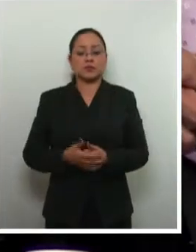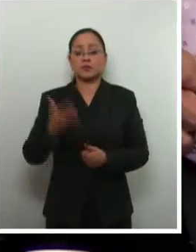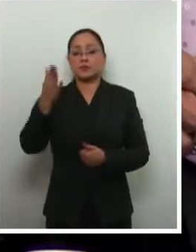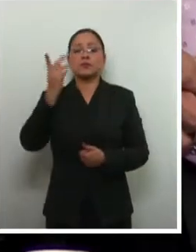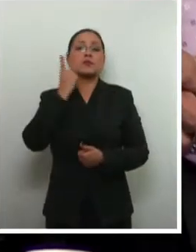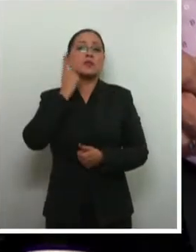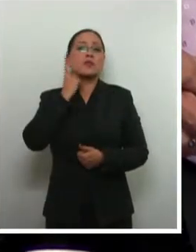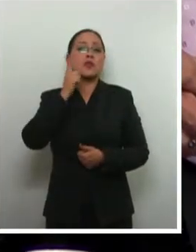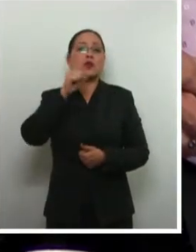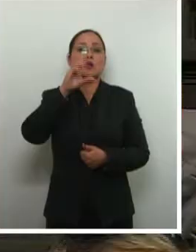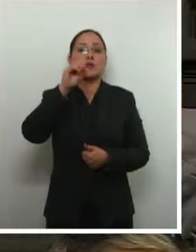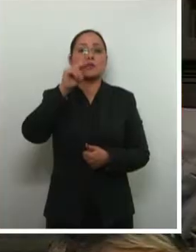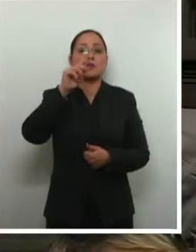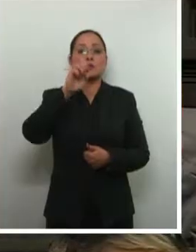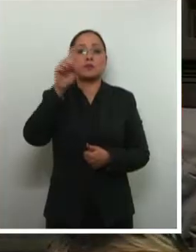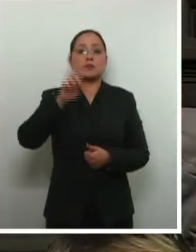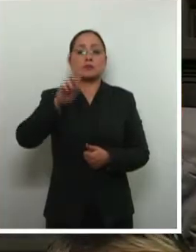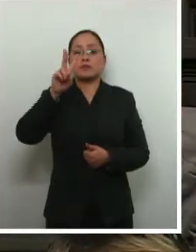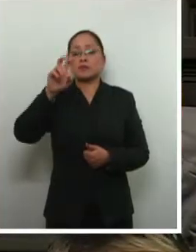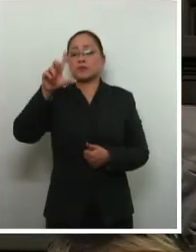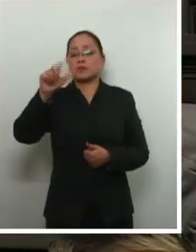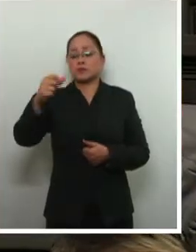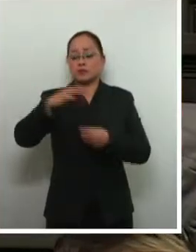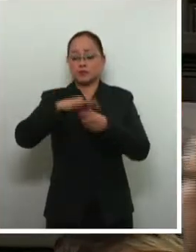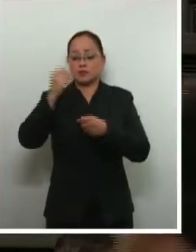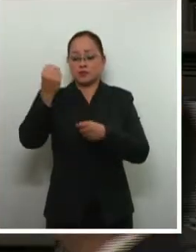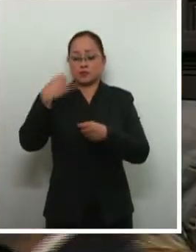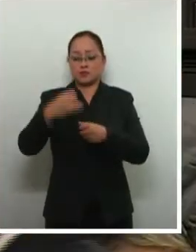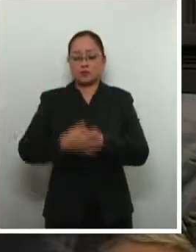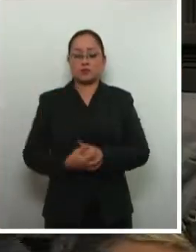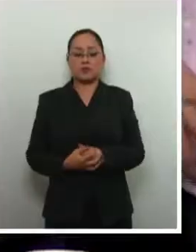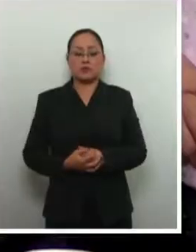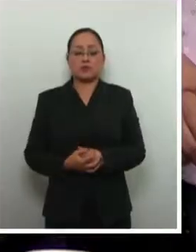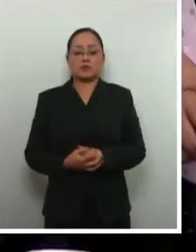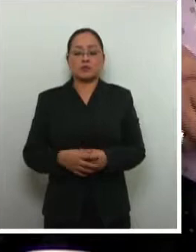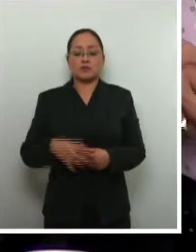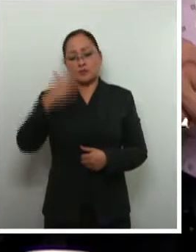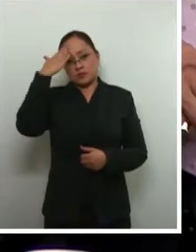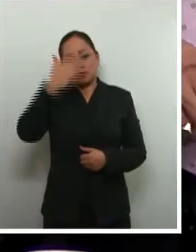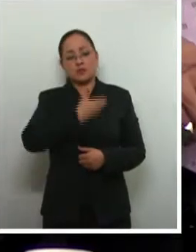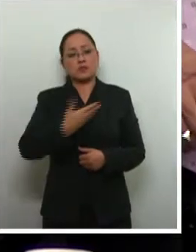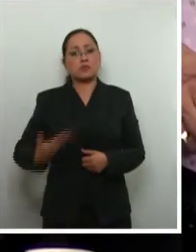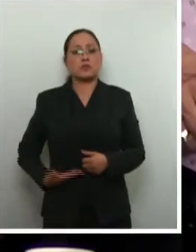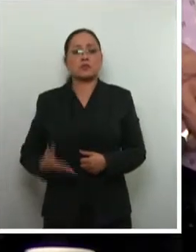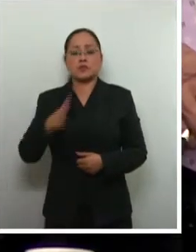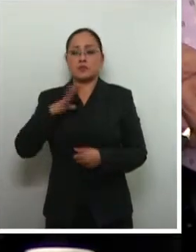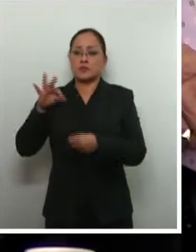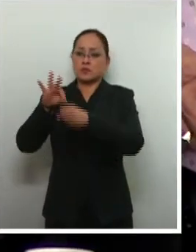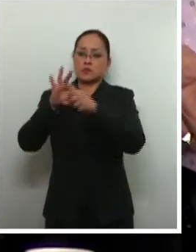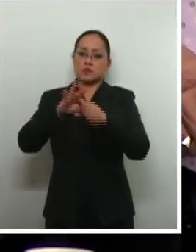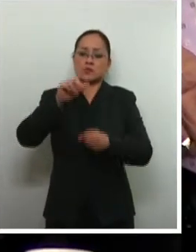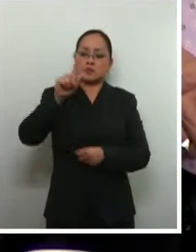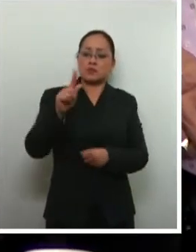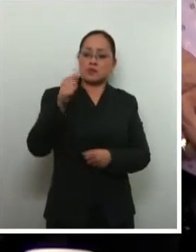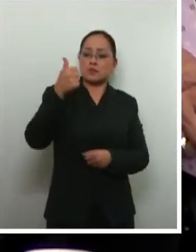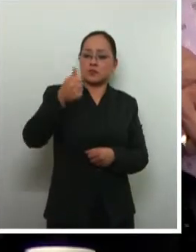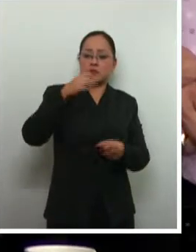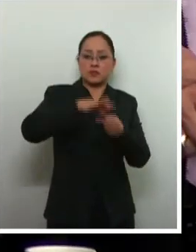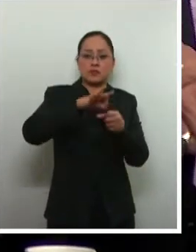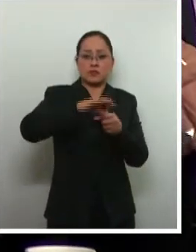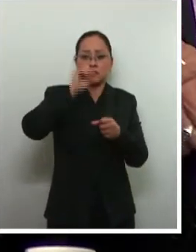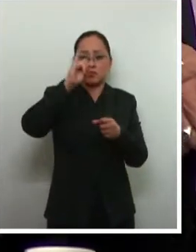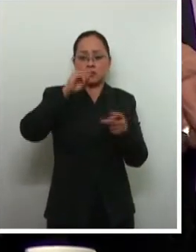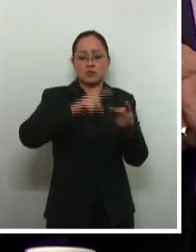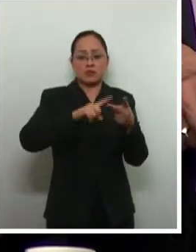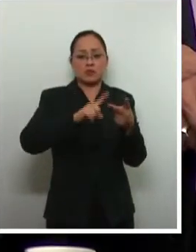Diputado López Vela. A favor. 76. Señor presidente, se emitieron 76 votos a